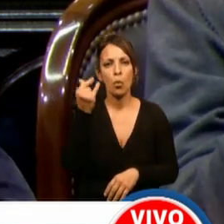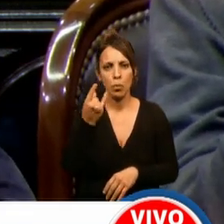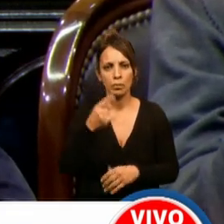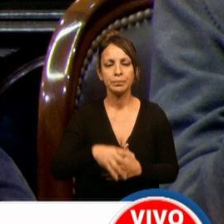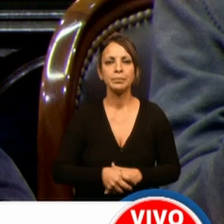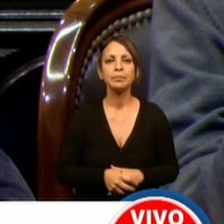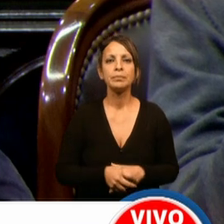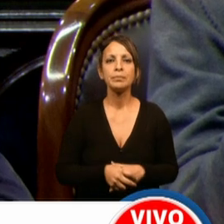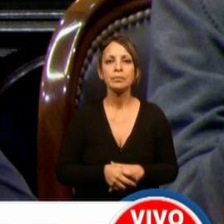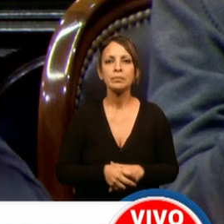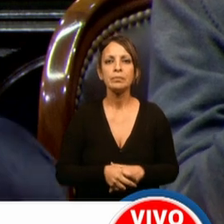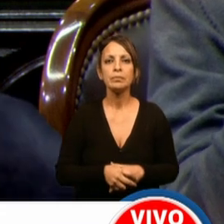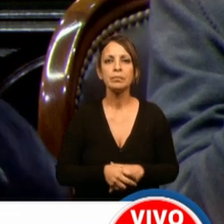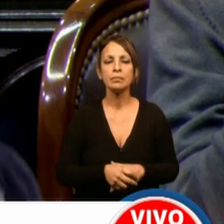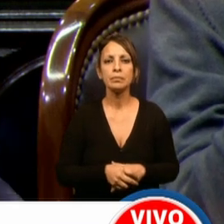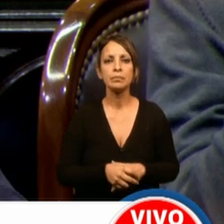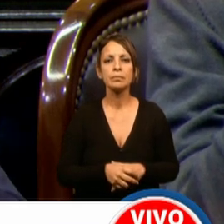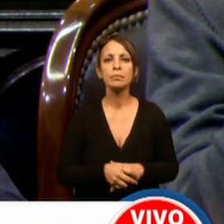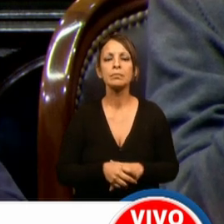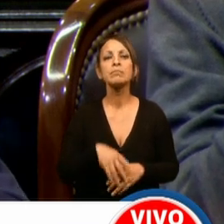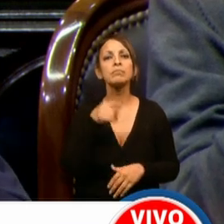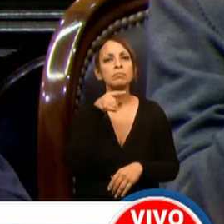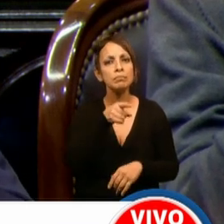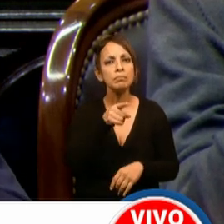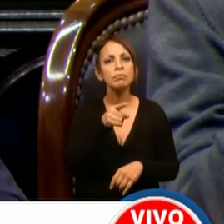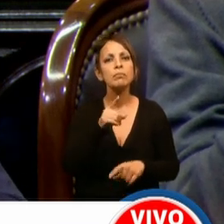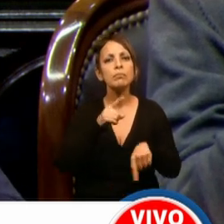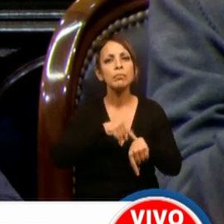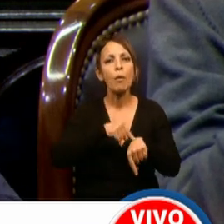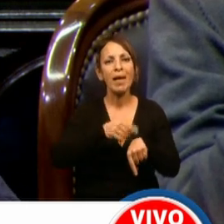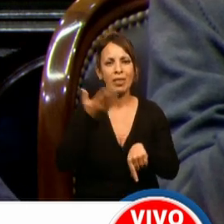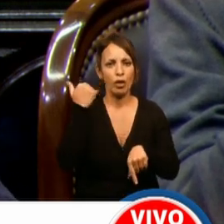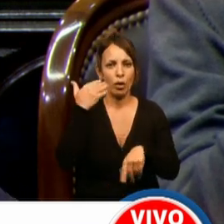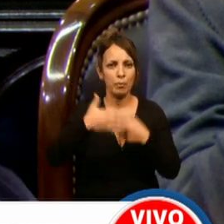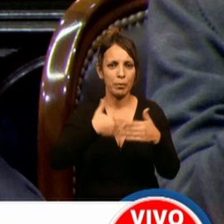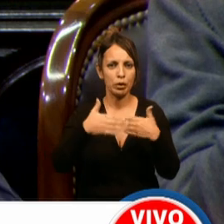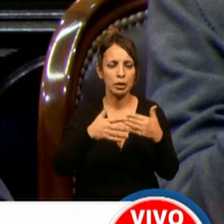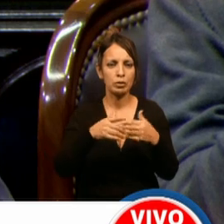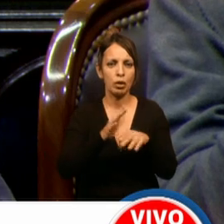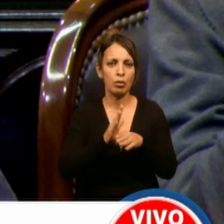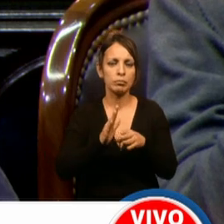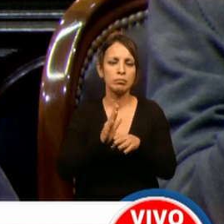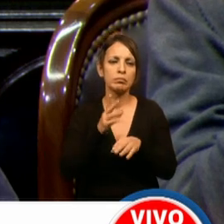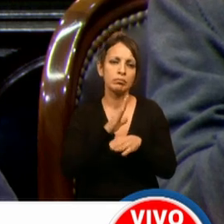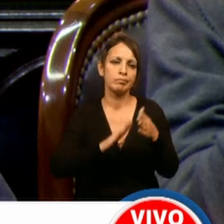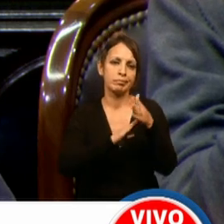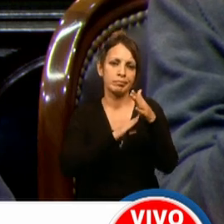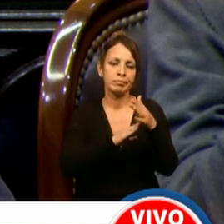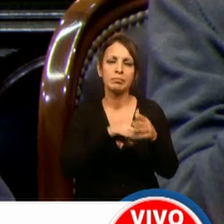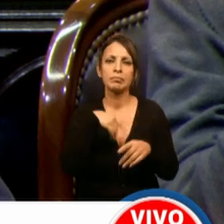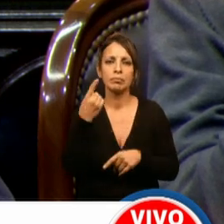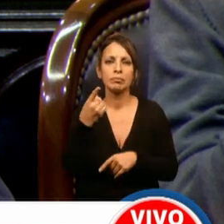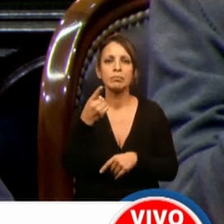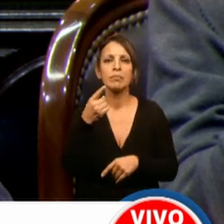y qué que estaba conducido a ese proceso por otro general patriota el general